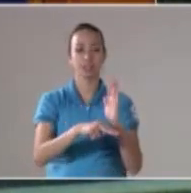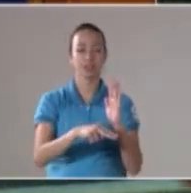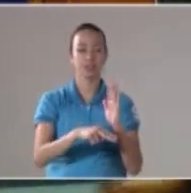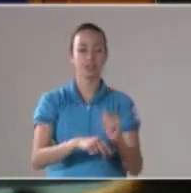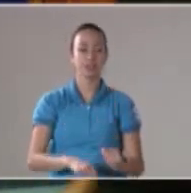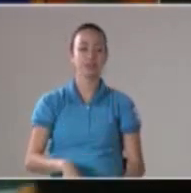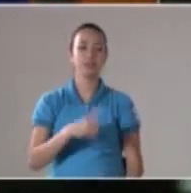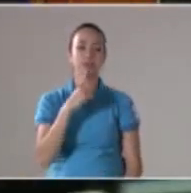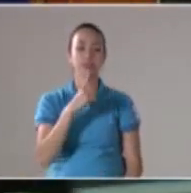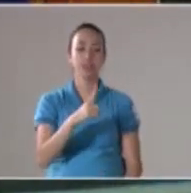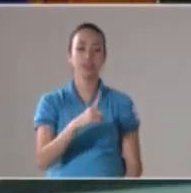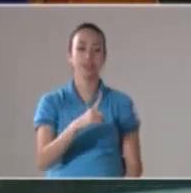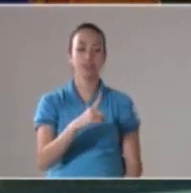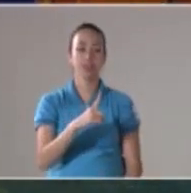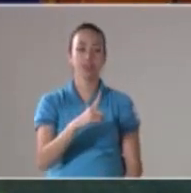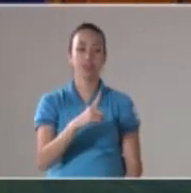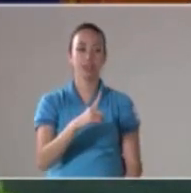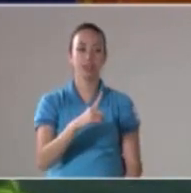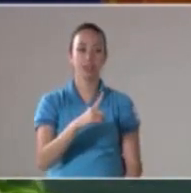Leámoslo, por favor.